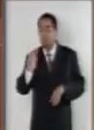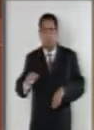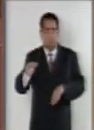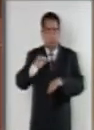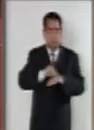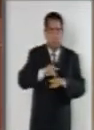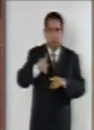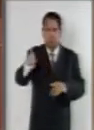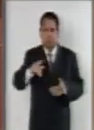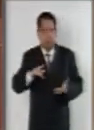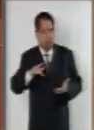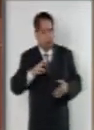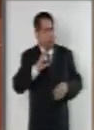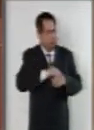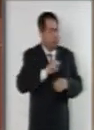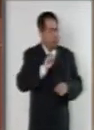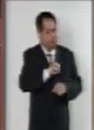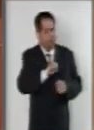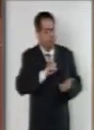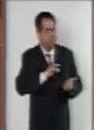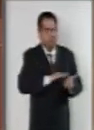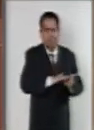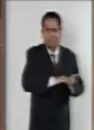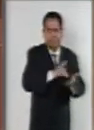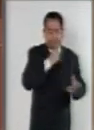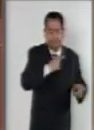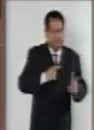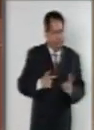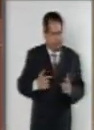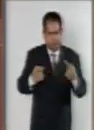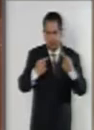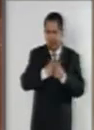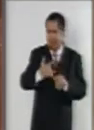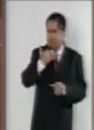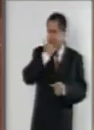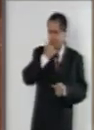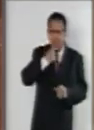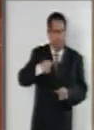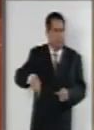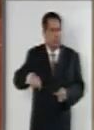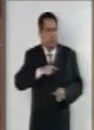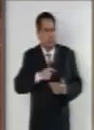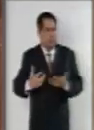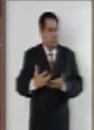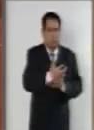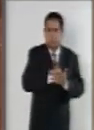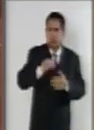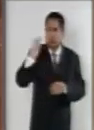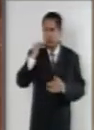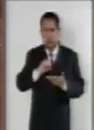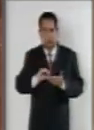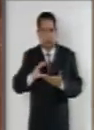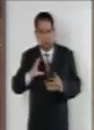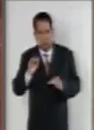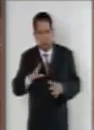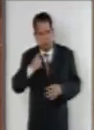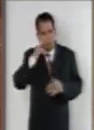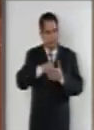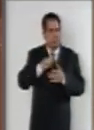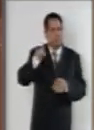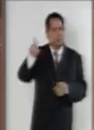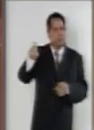de incentivos y de facilidades puede afecta los ingresos de la Federación. Ahí está